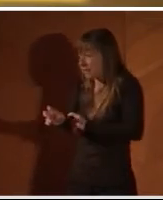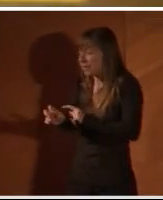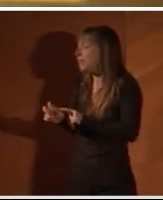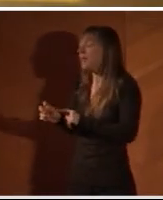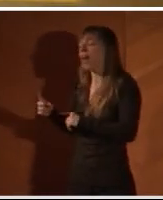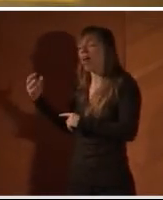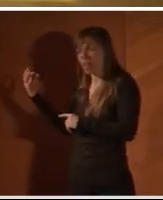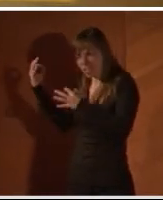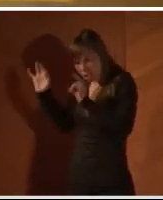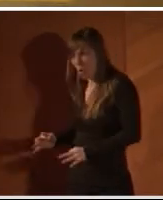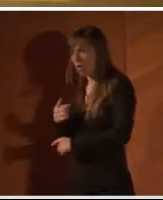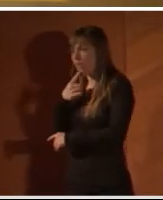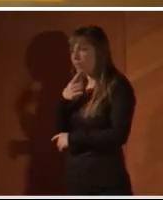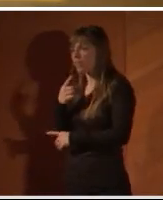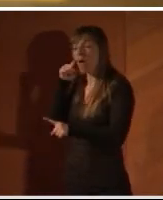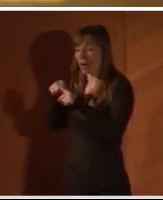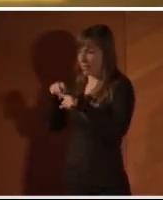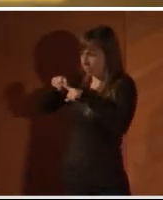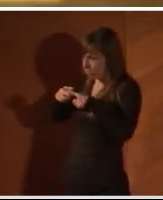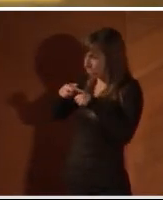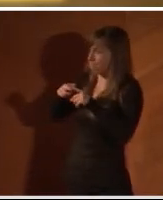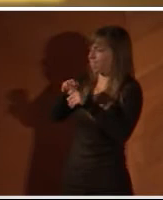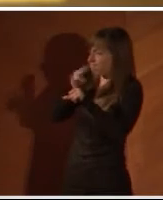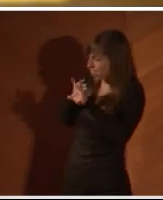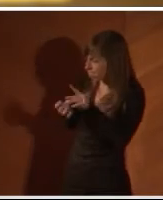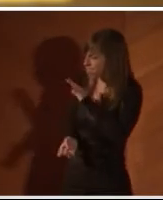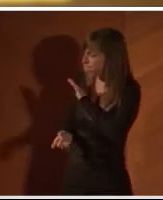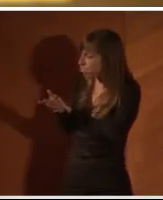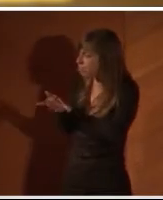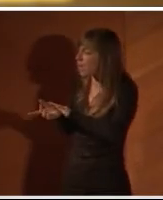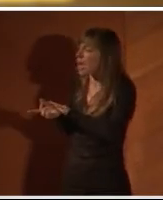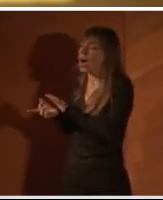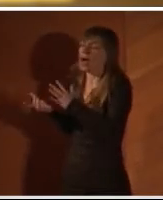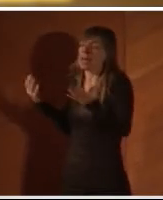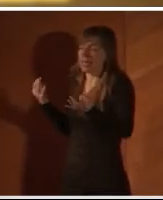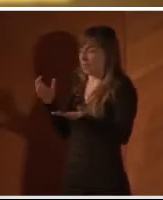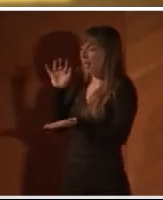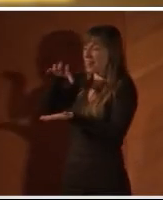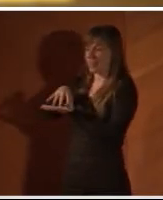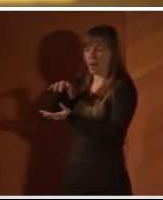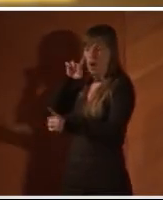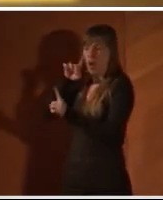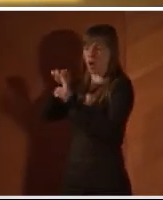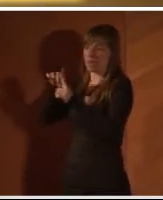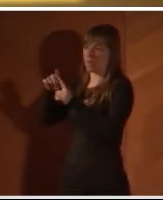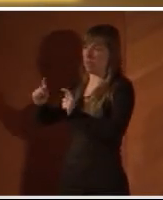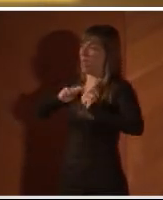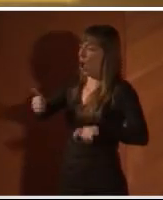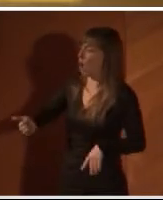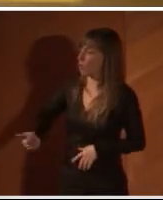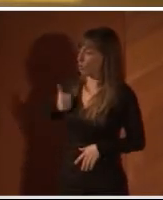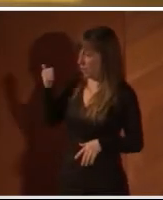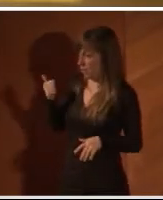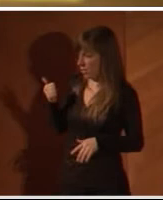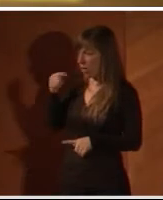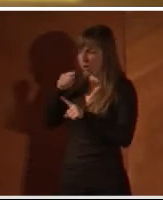esas herramientas ellos han creado una central de compra, digamos que es una oportunidad para tener